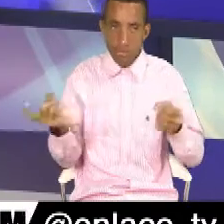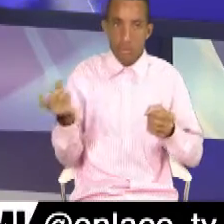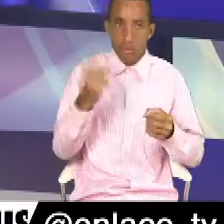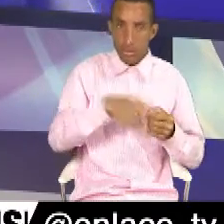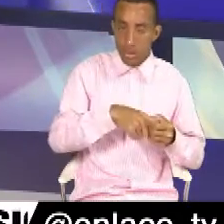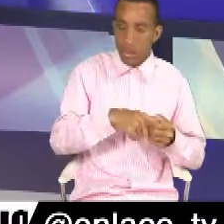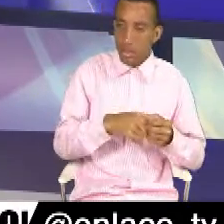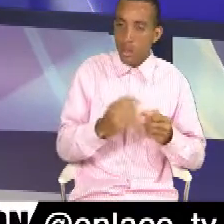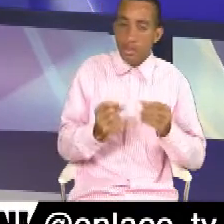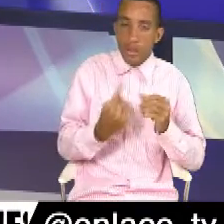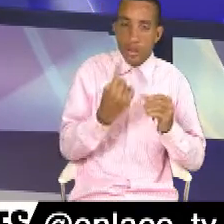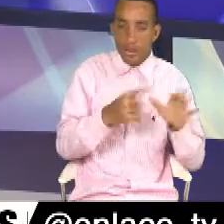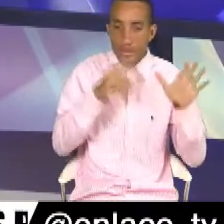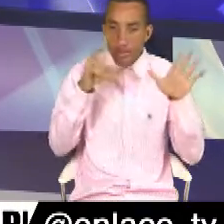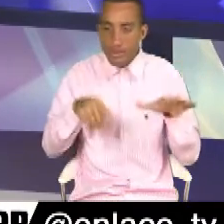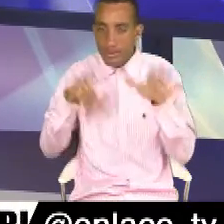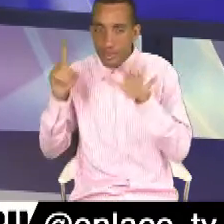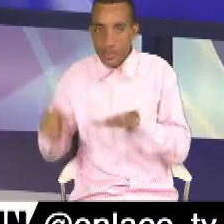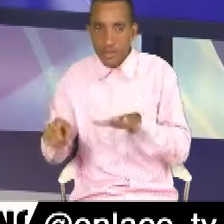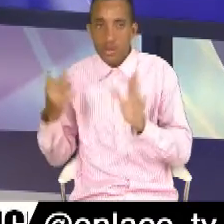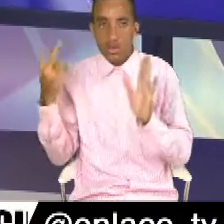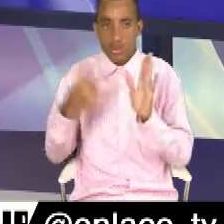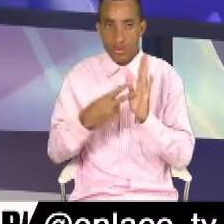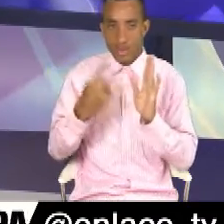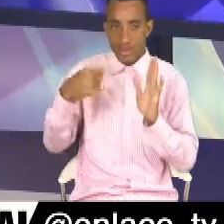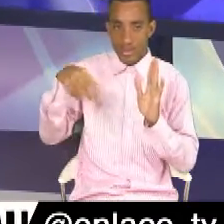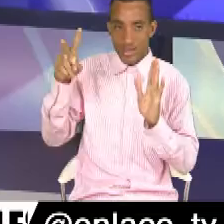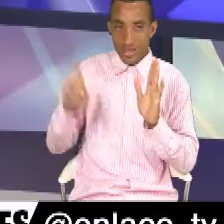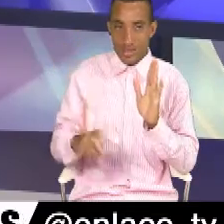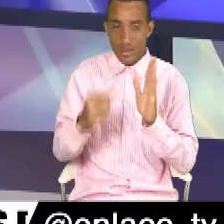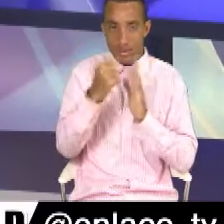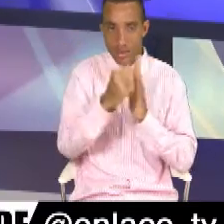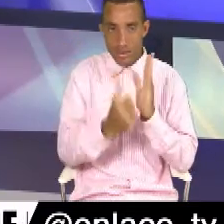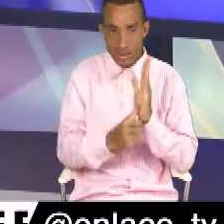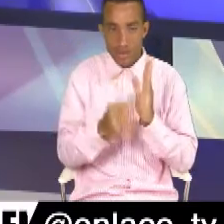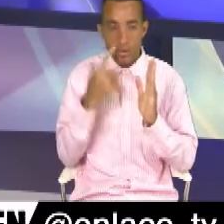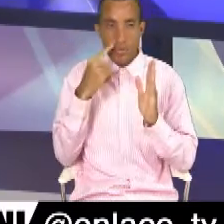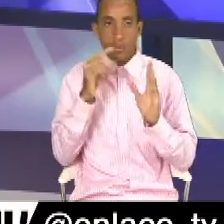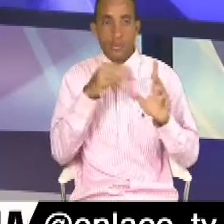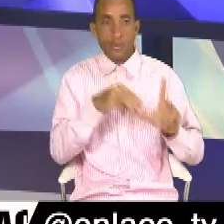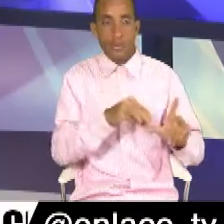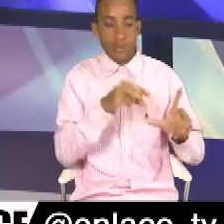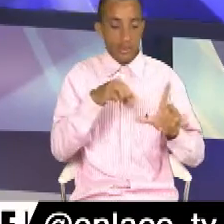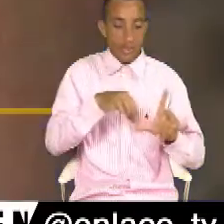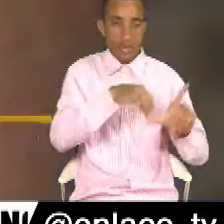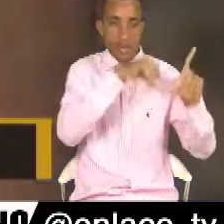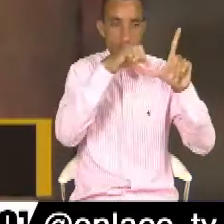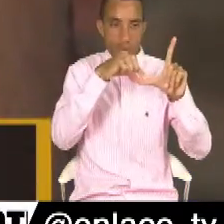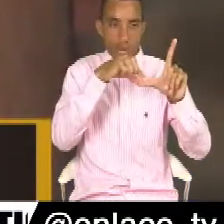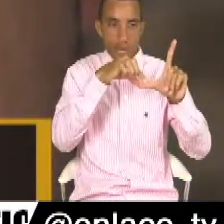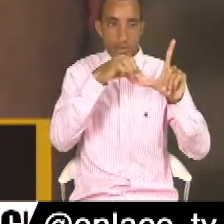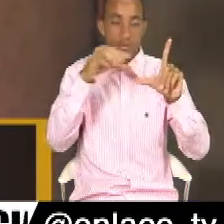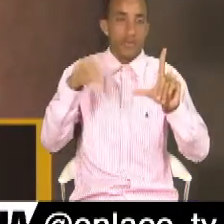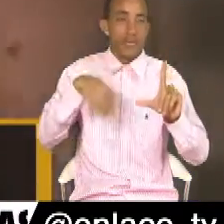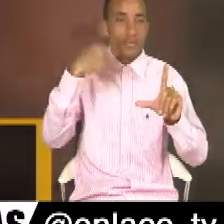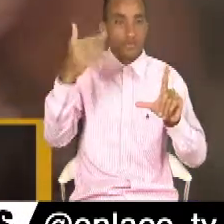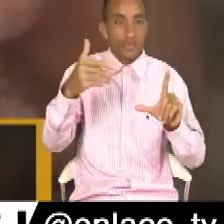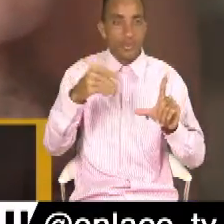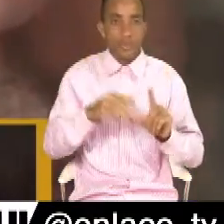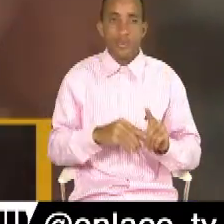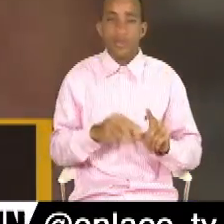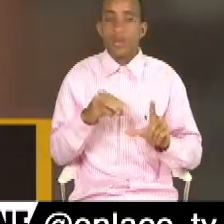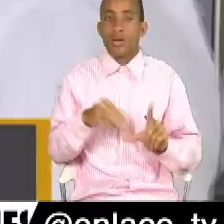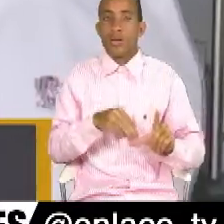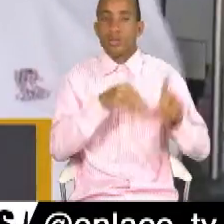a segundo semestre de 2017 en sus programas de pregrado y posgrado. Orlando Acevedo, coordinador de la UIS